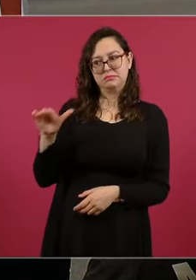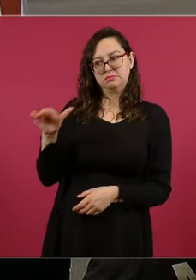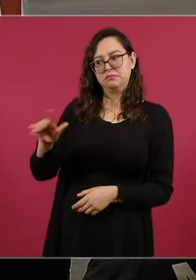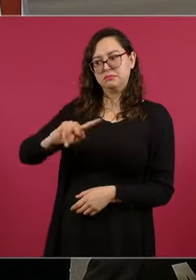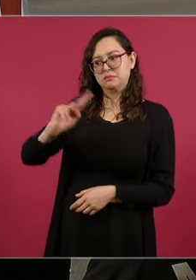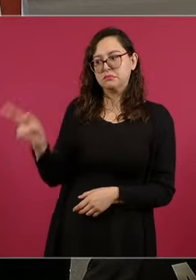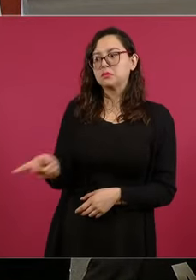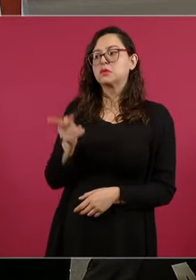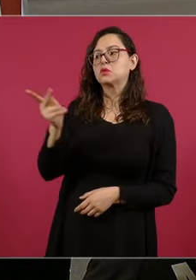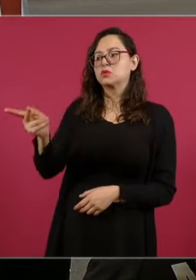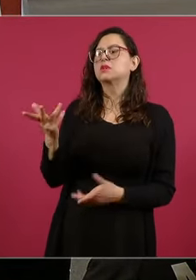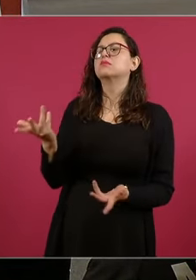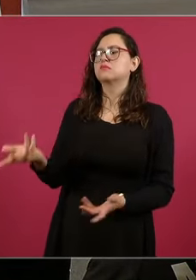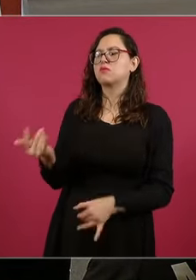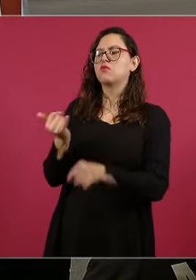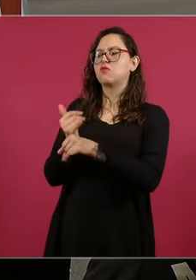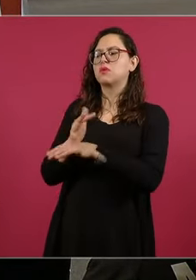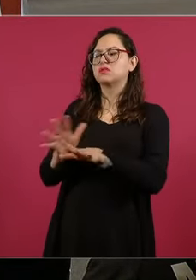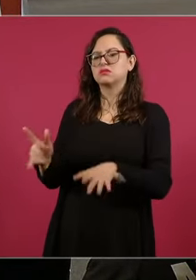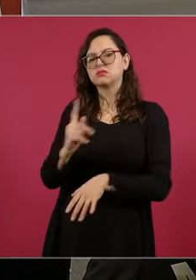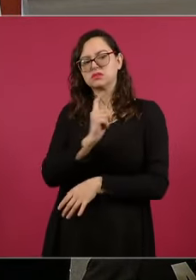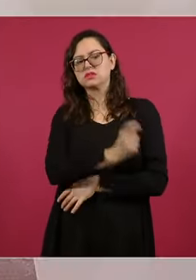André Fulón que venga